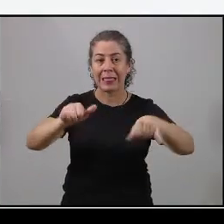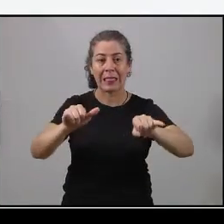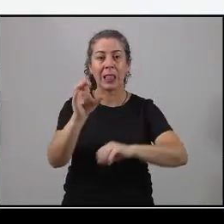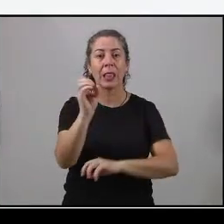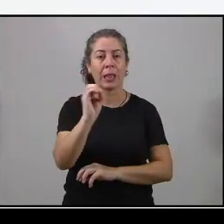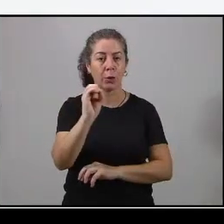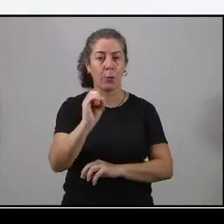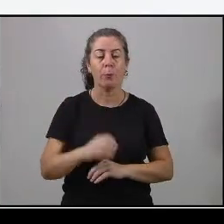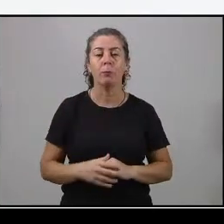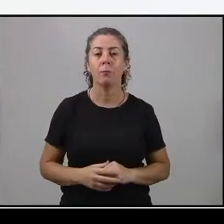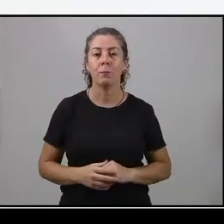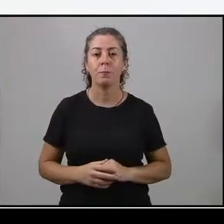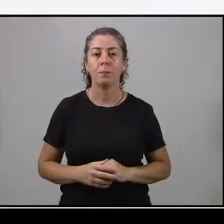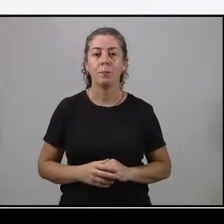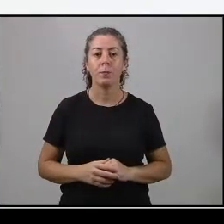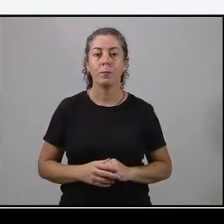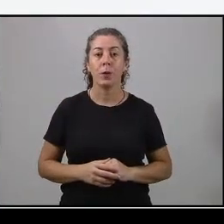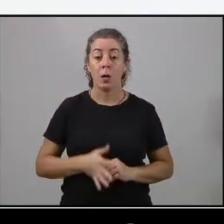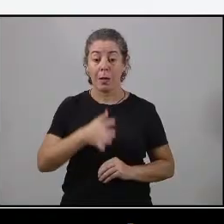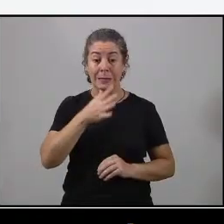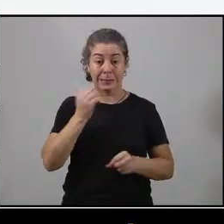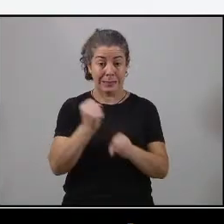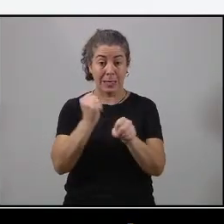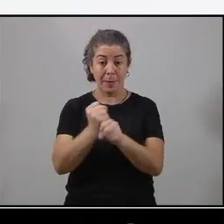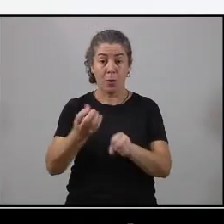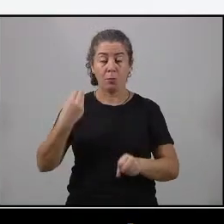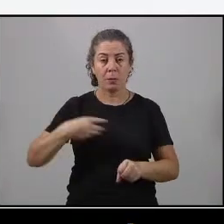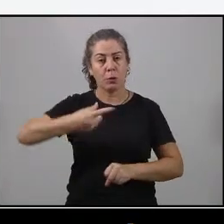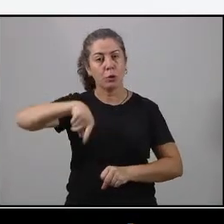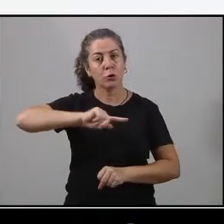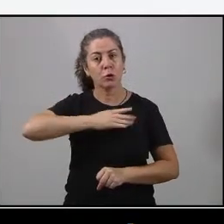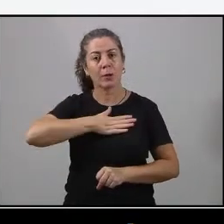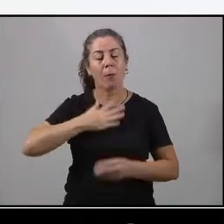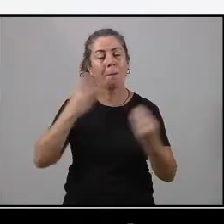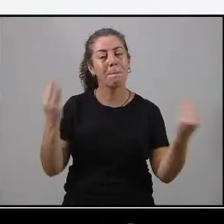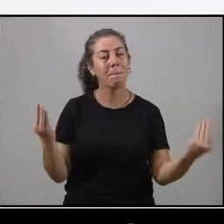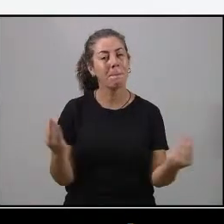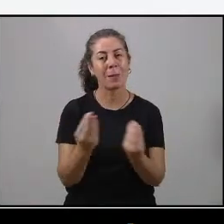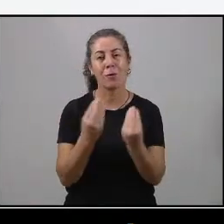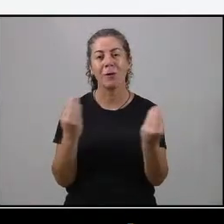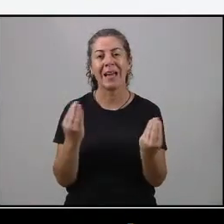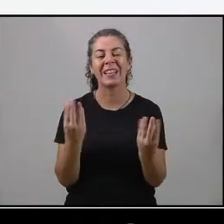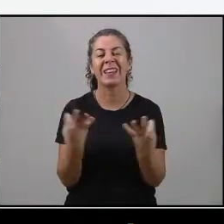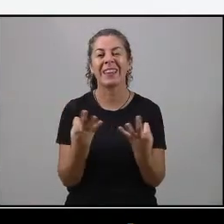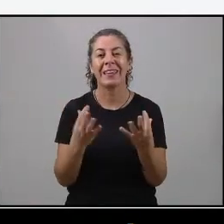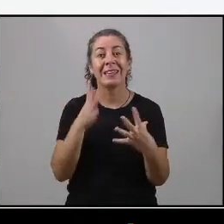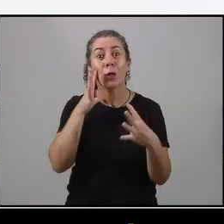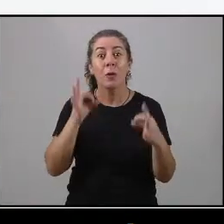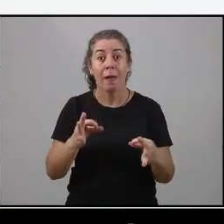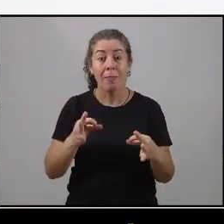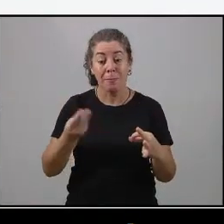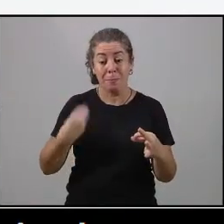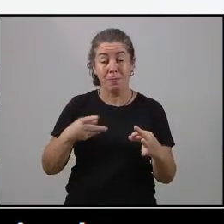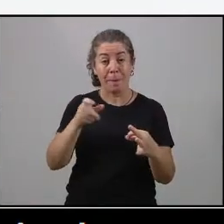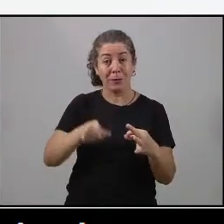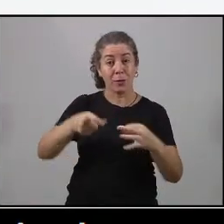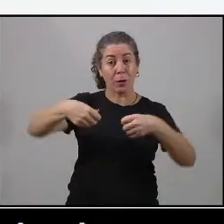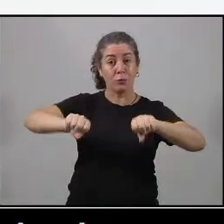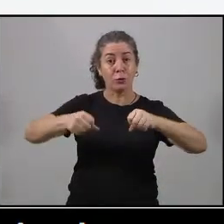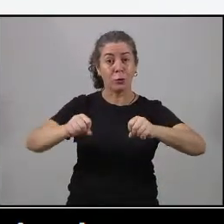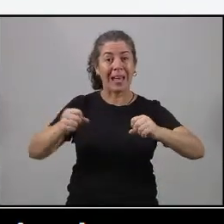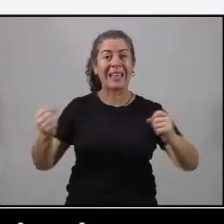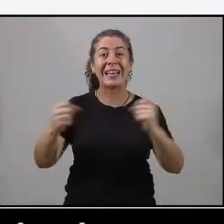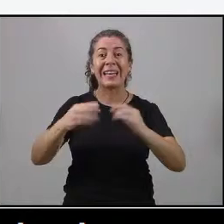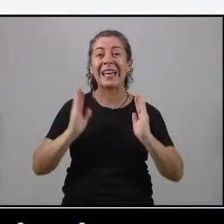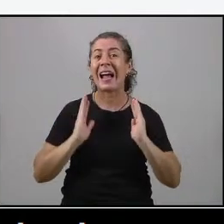mortal. Con estas actuaciones queremos, por supuesto, mejorar la seguridad de estos conductores en carretera